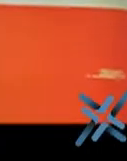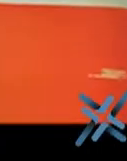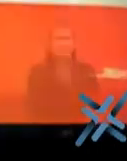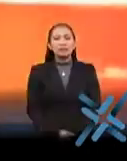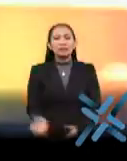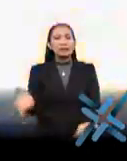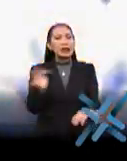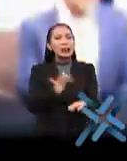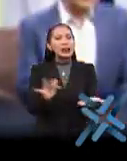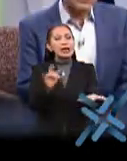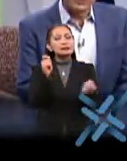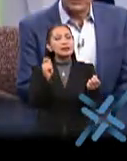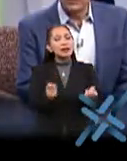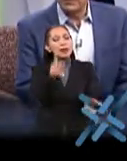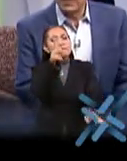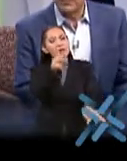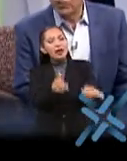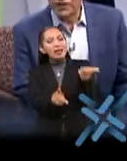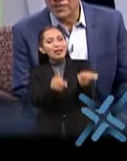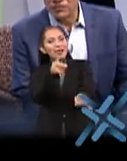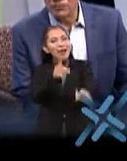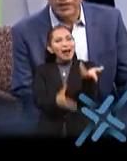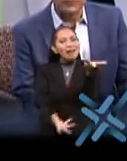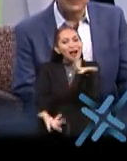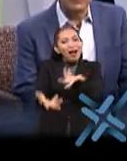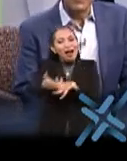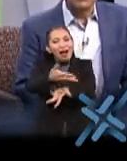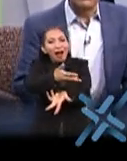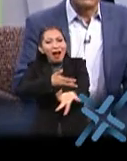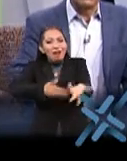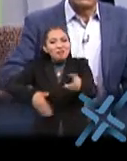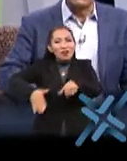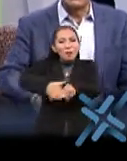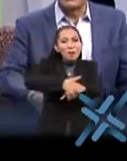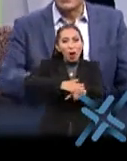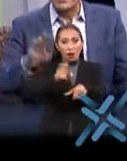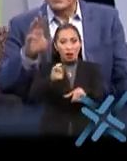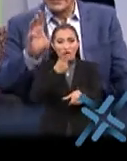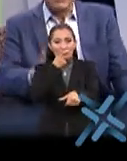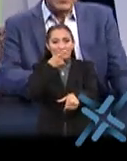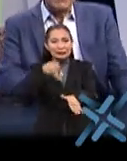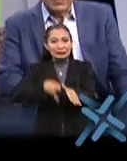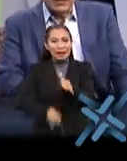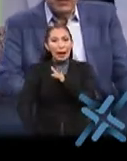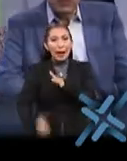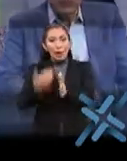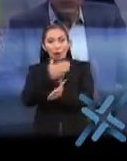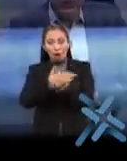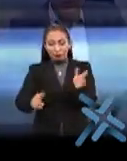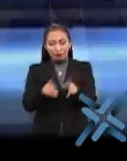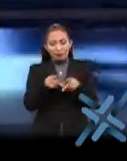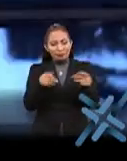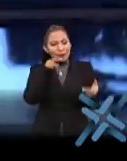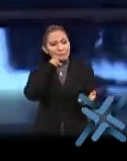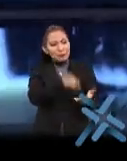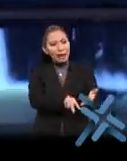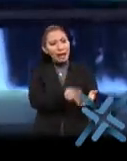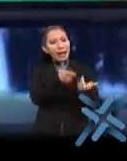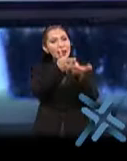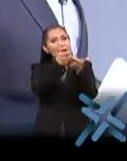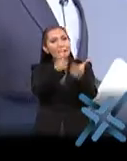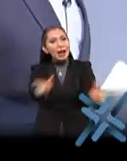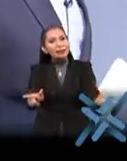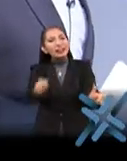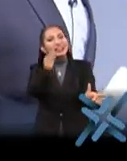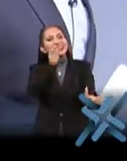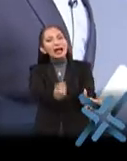Leer es conversar. La condensación, la poda de lo superfluo. Cuando logró condensar en media página y a la libertad